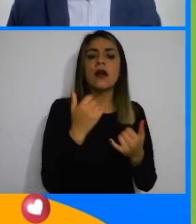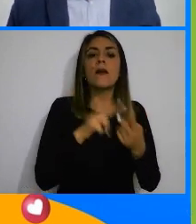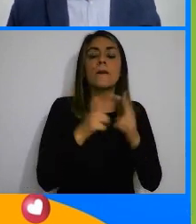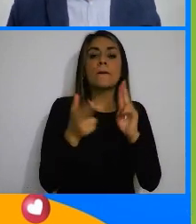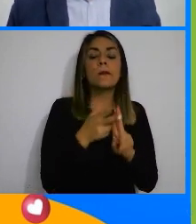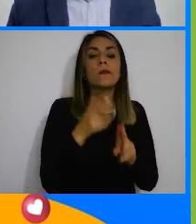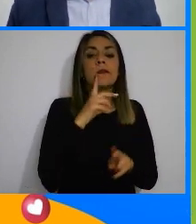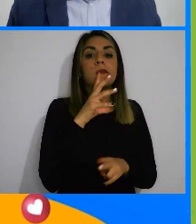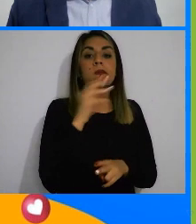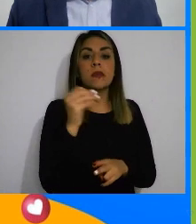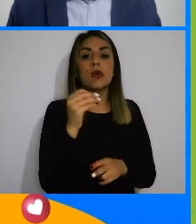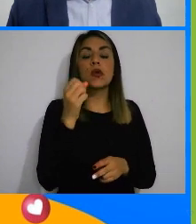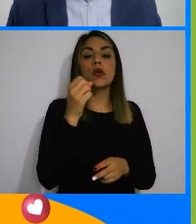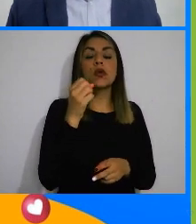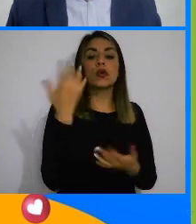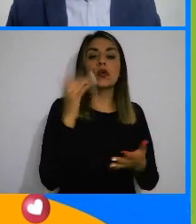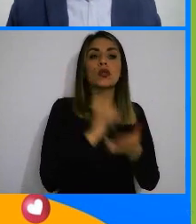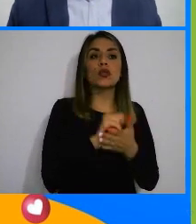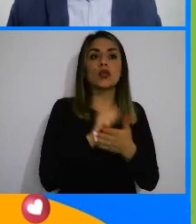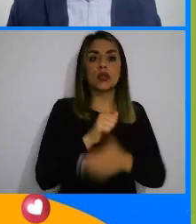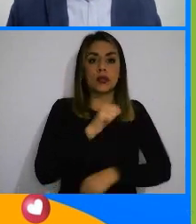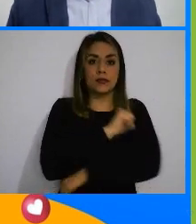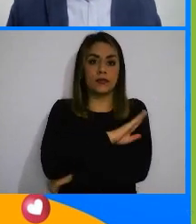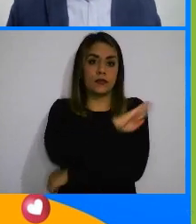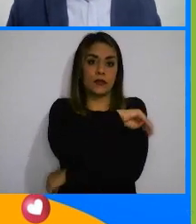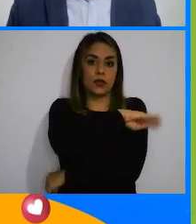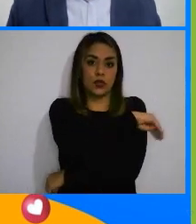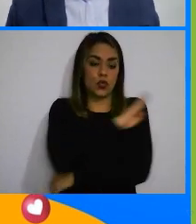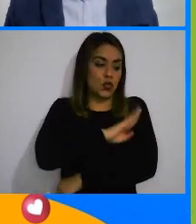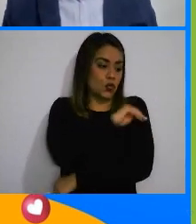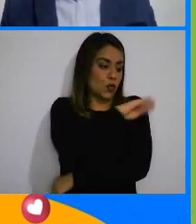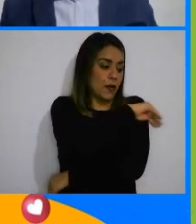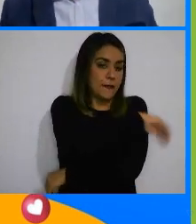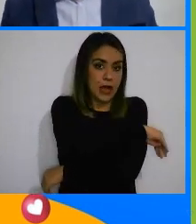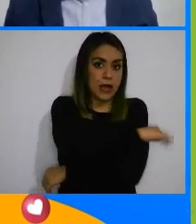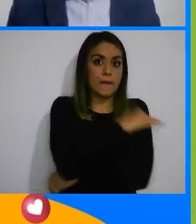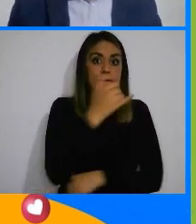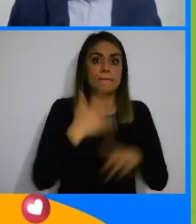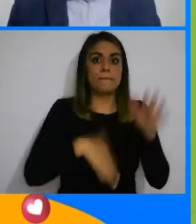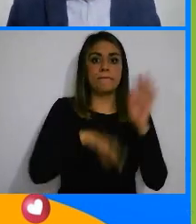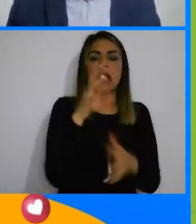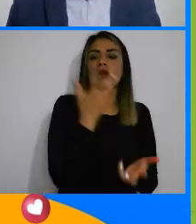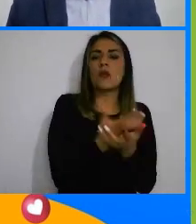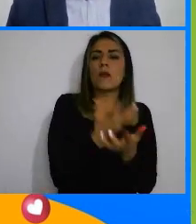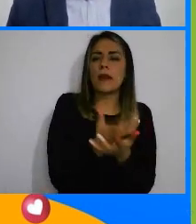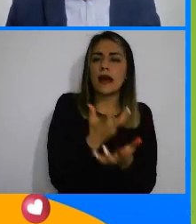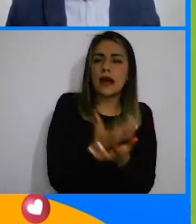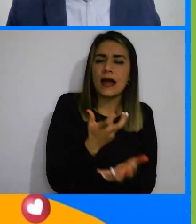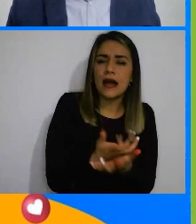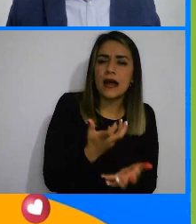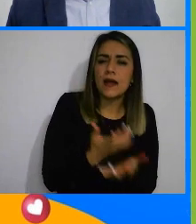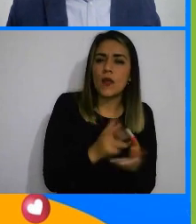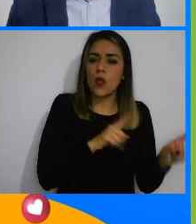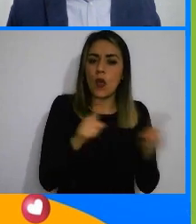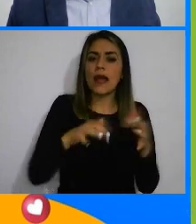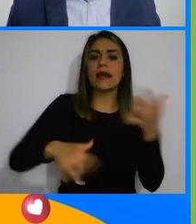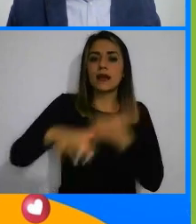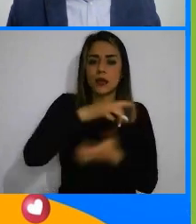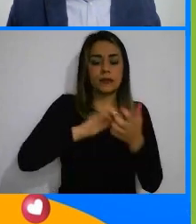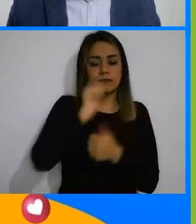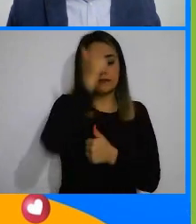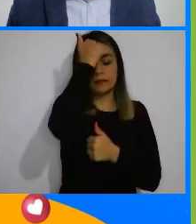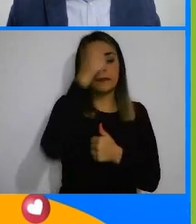para Sumapaz o Chingaza, entonces vamos a llegar a un ecosistema que se conoce como páramo, ¿sí? Esos son los ecosistemas